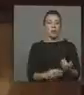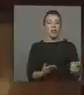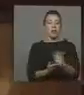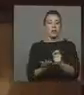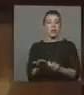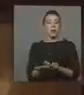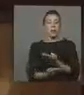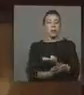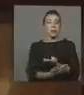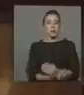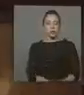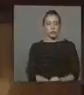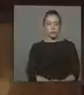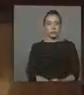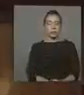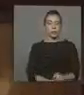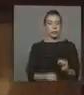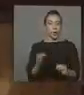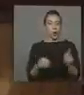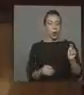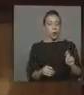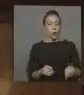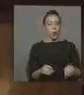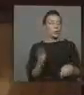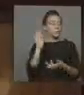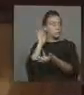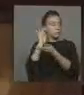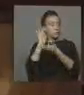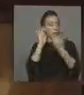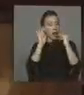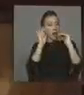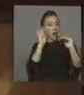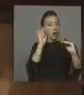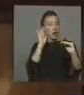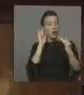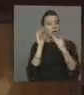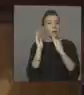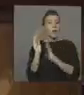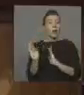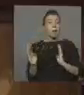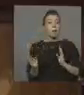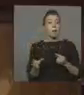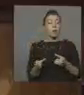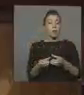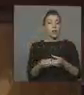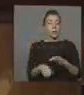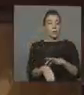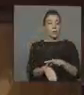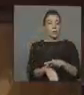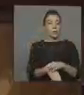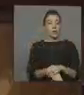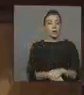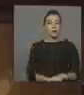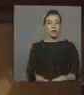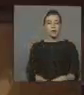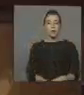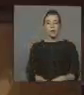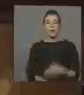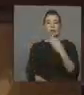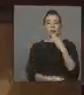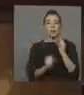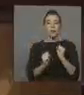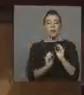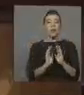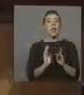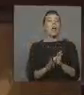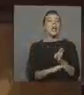de la solicitud. El juez oirá a la menor y, en su caso, al integrante del equipo de salud que la asiste. También se podrá